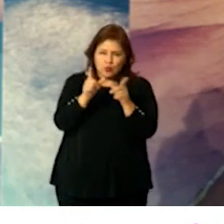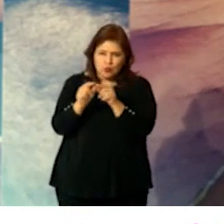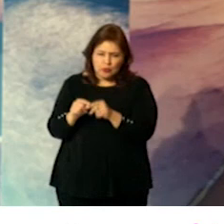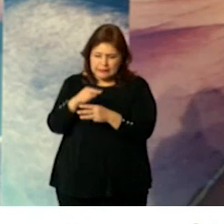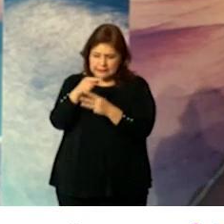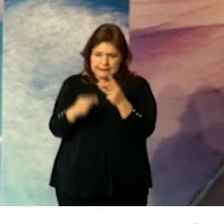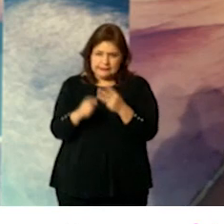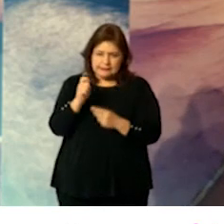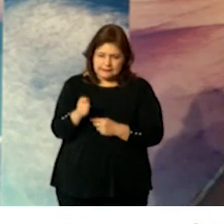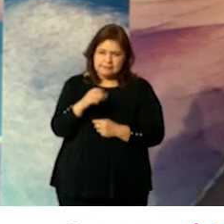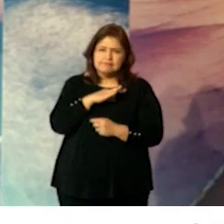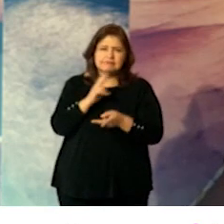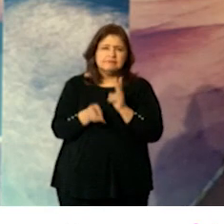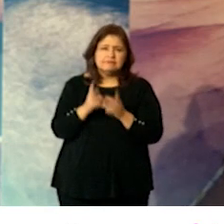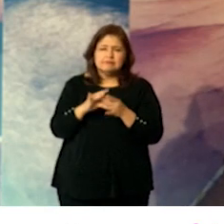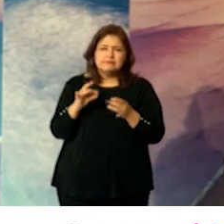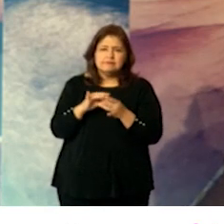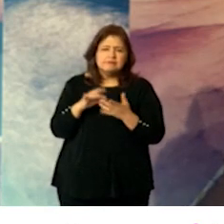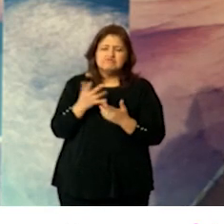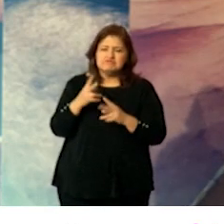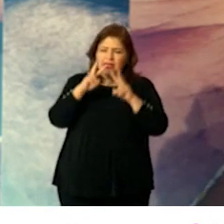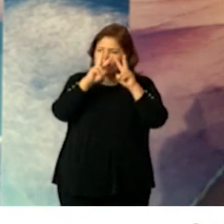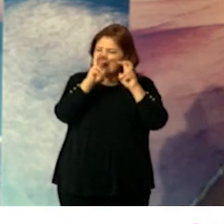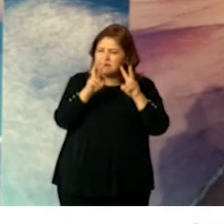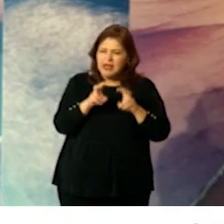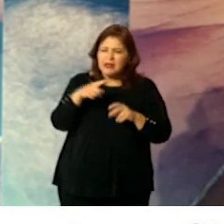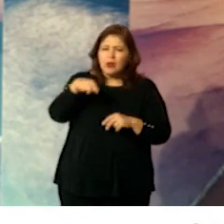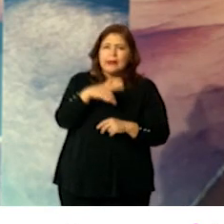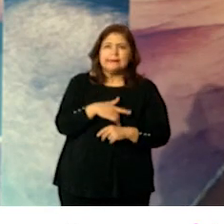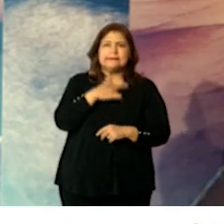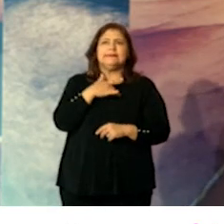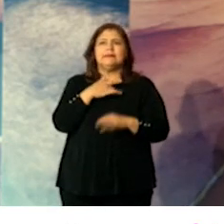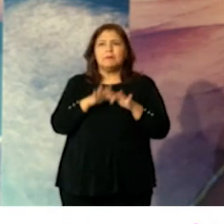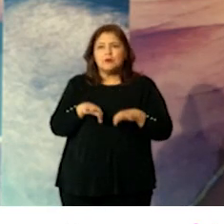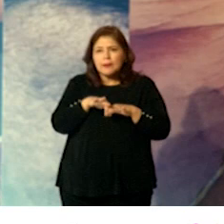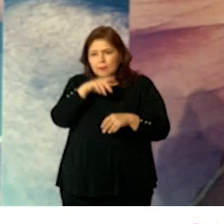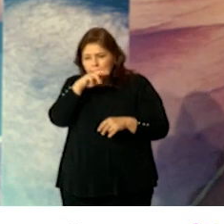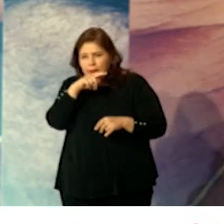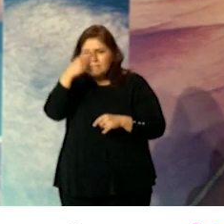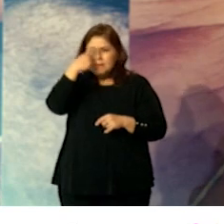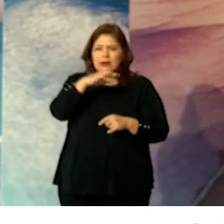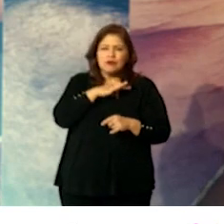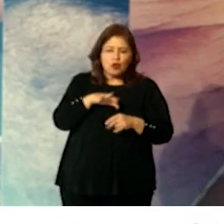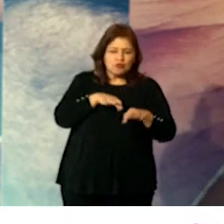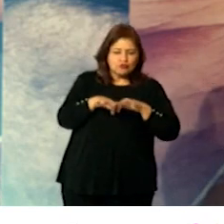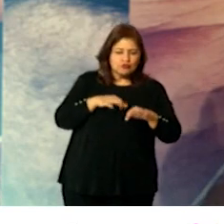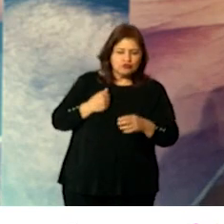una de ustedes, que nos platiquen cuáles son los temas que les interpelan y cómo se involucraron en ellos.